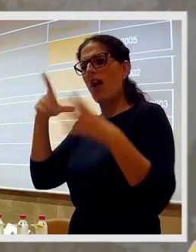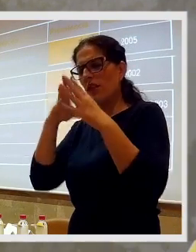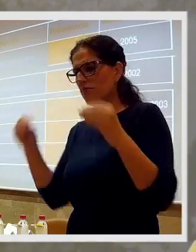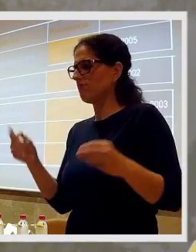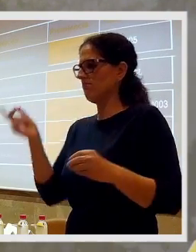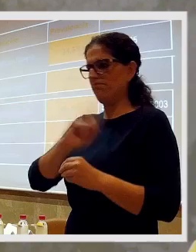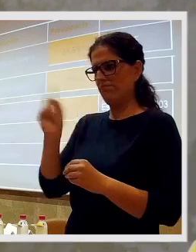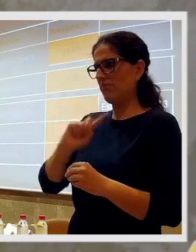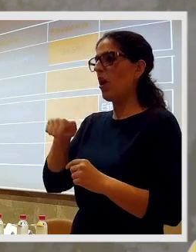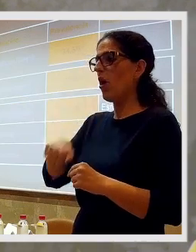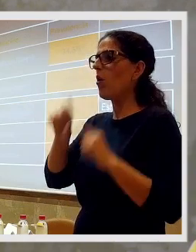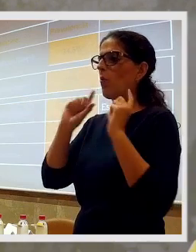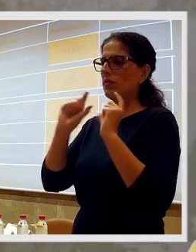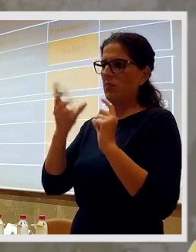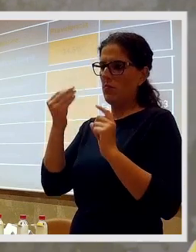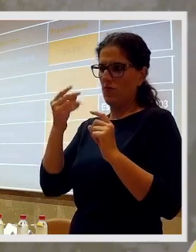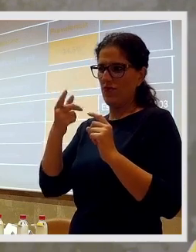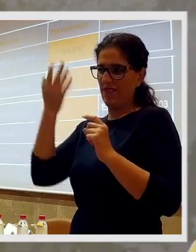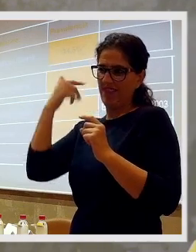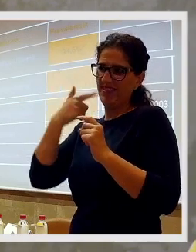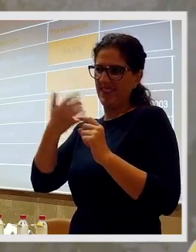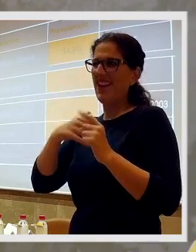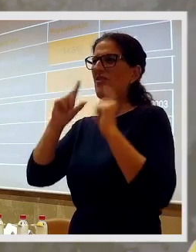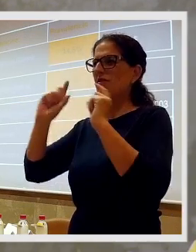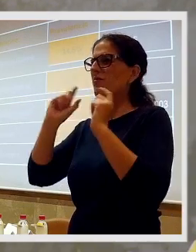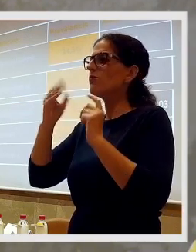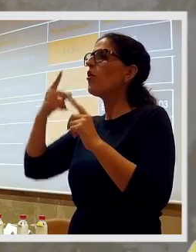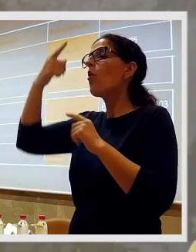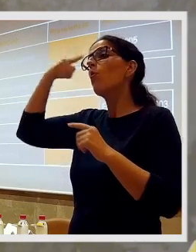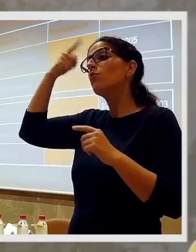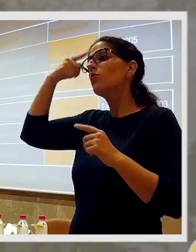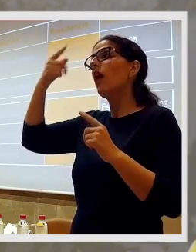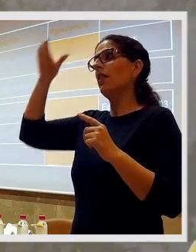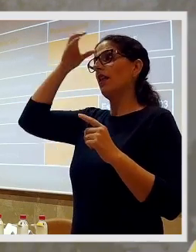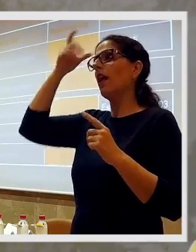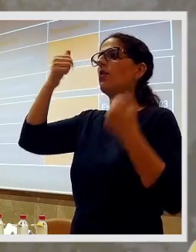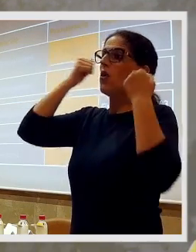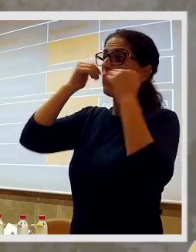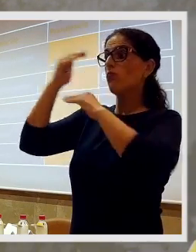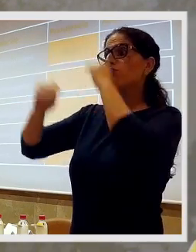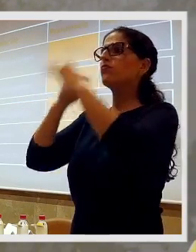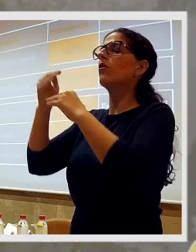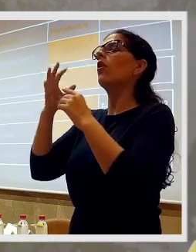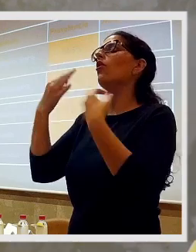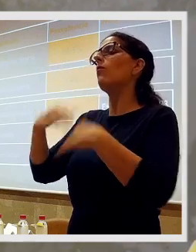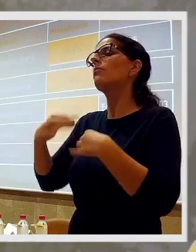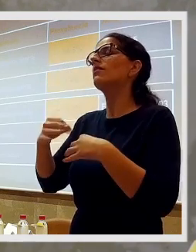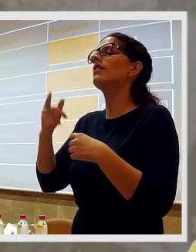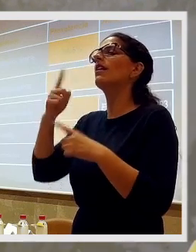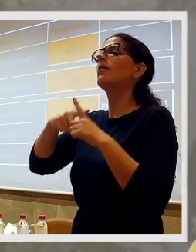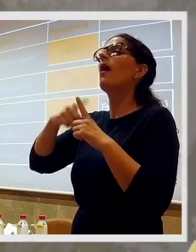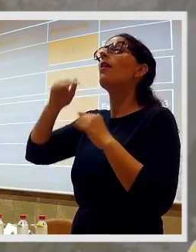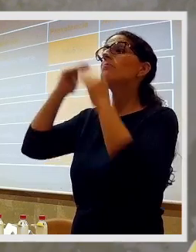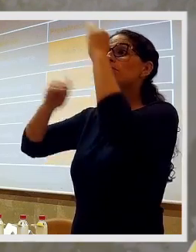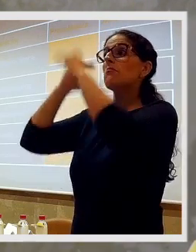síndrome metabólico, la obesidad, va muy relacionada con el nivel sociocultural. Y Andalucía no es ni mucho menos la zona